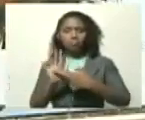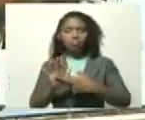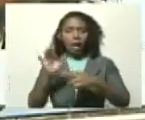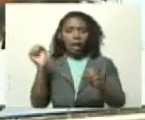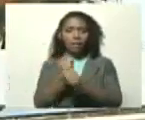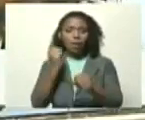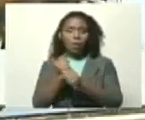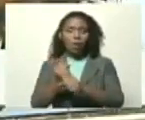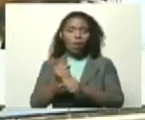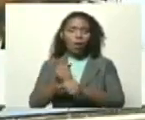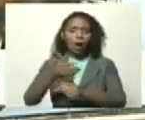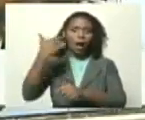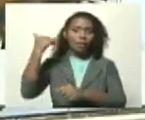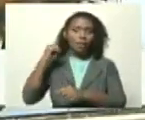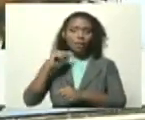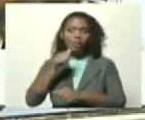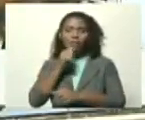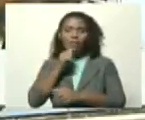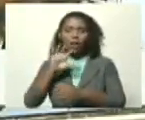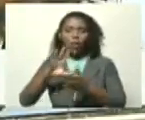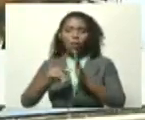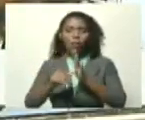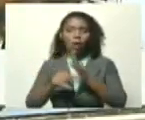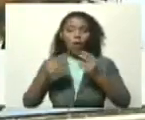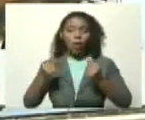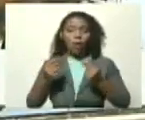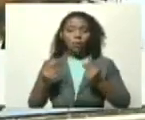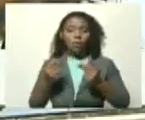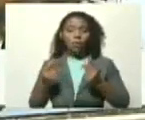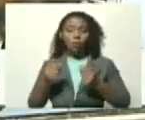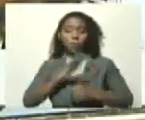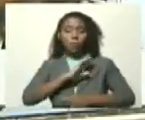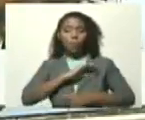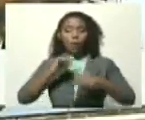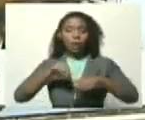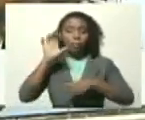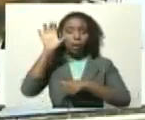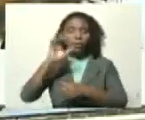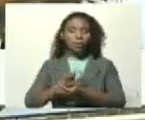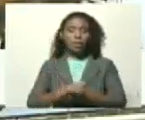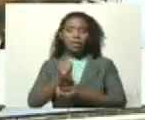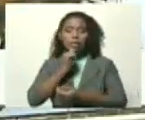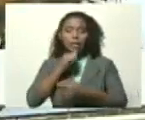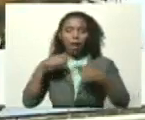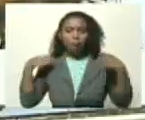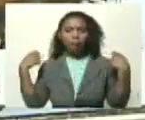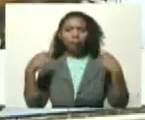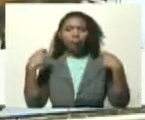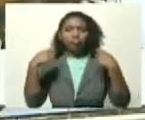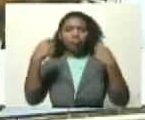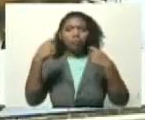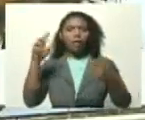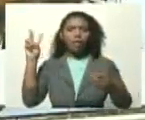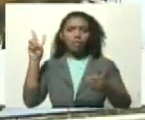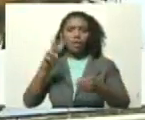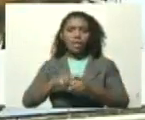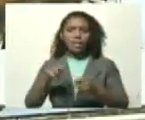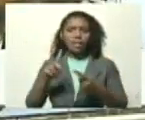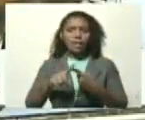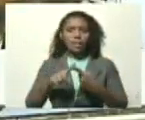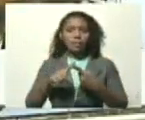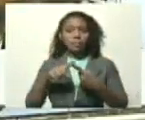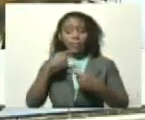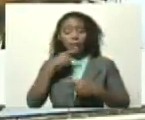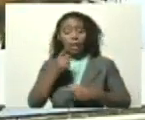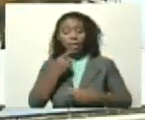gestión anterior, a quienes han robado los activos del país, a quienes han promovido la violencia. Se atrevía